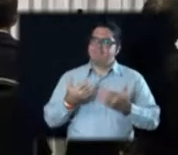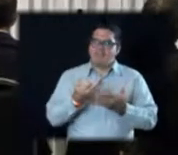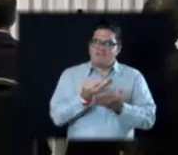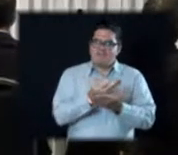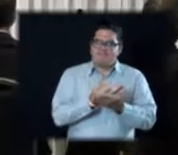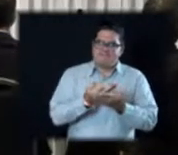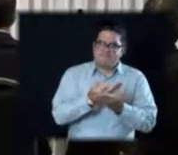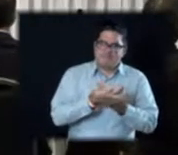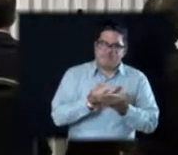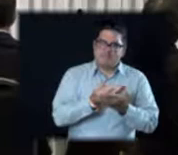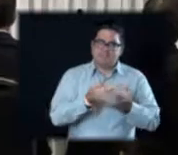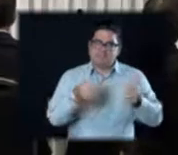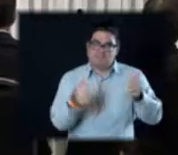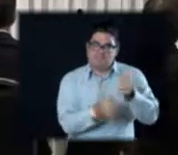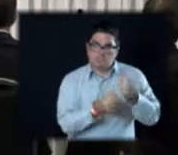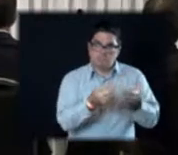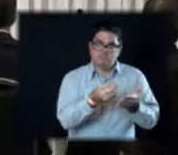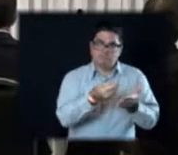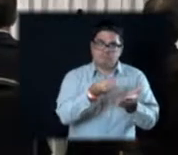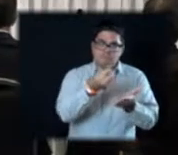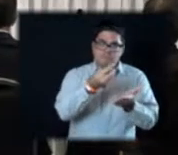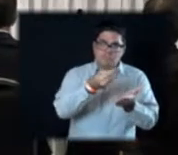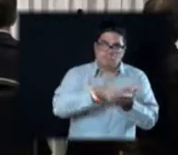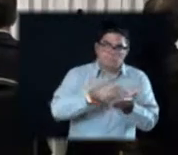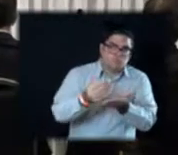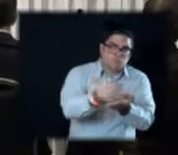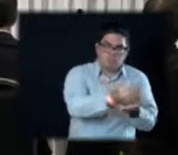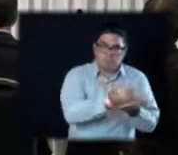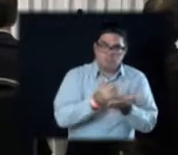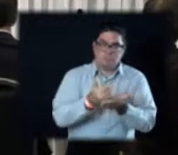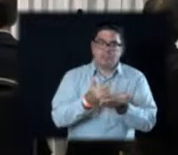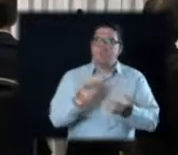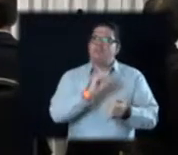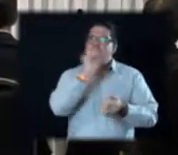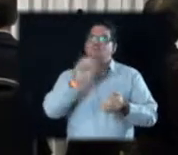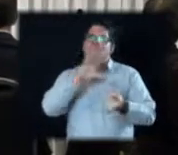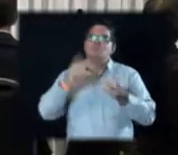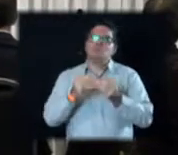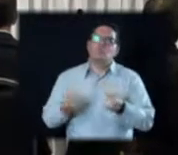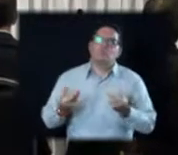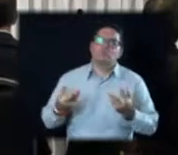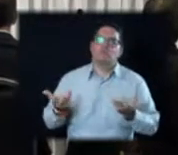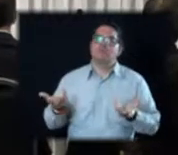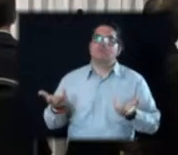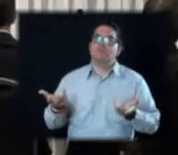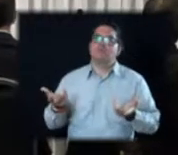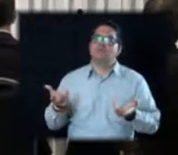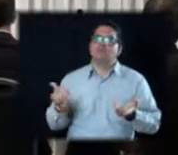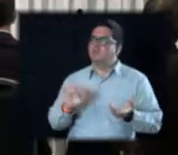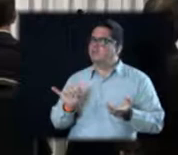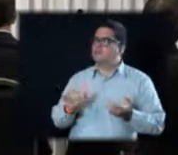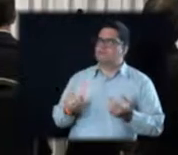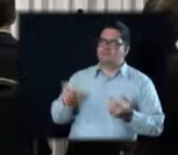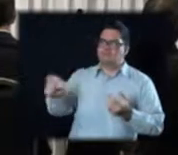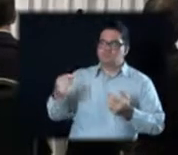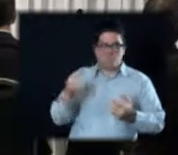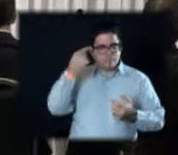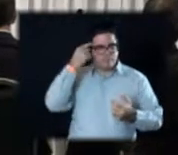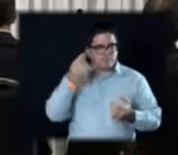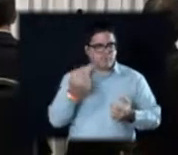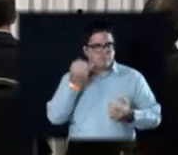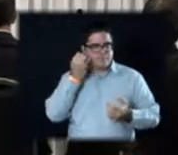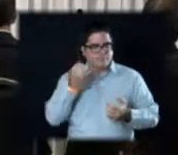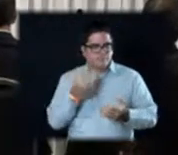cuentas y de las finanzas que están bajo la Hacienda, bajo el porcentaje total? ¿Y ustedes